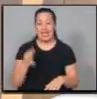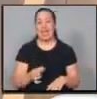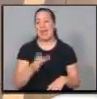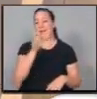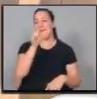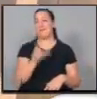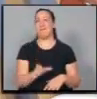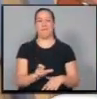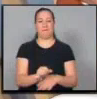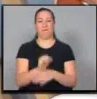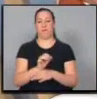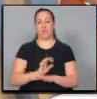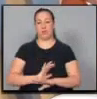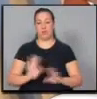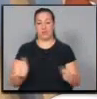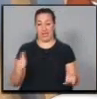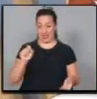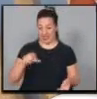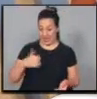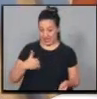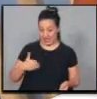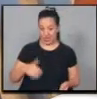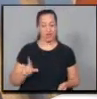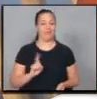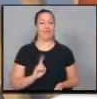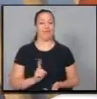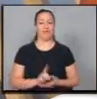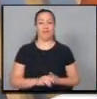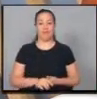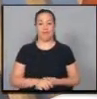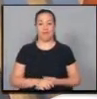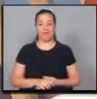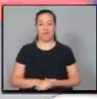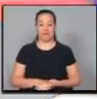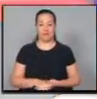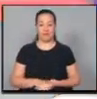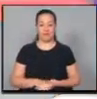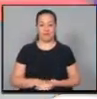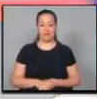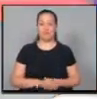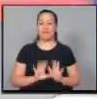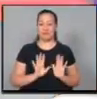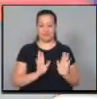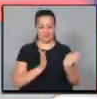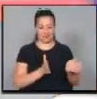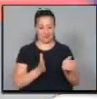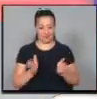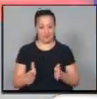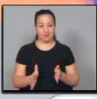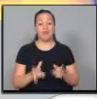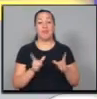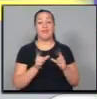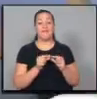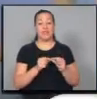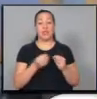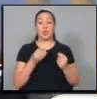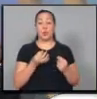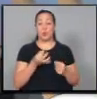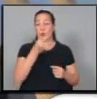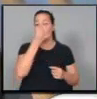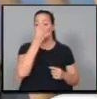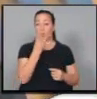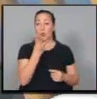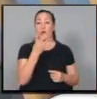Hay un invitado estrella. ¿Argentino? No. Bueno, pará. Vamos por parte. Dale. La fecha es el 24 de